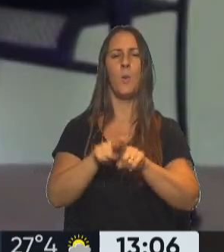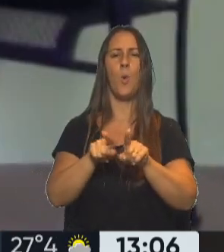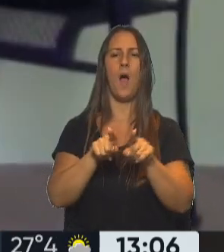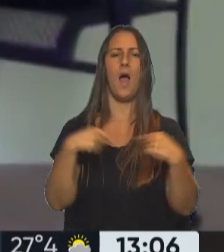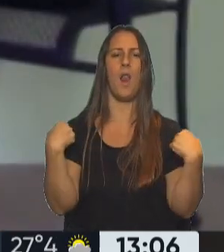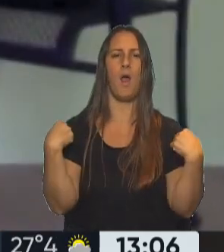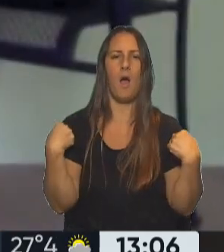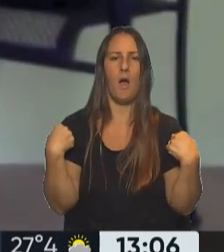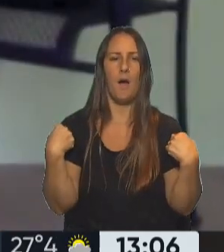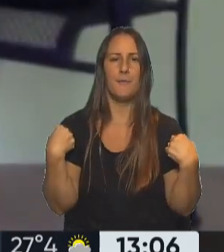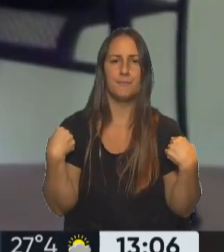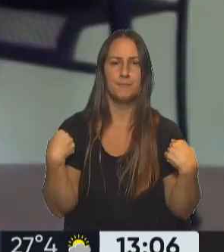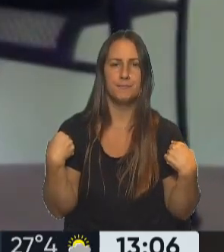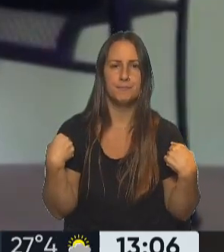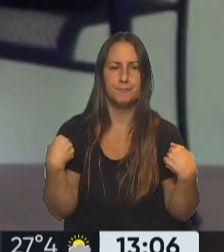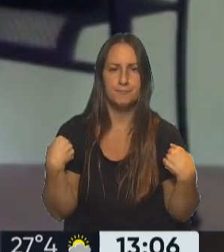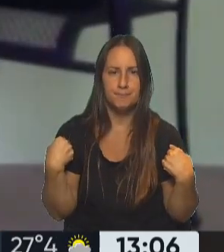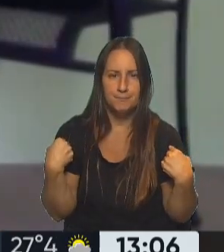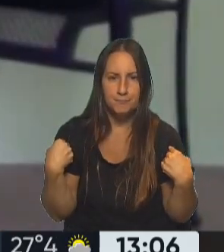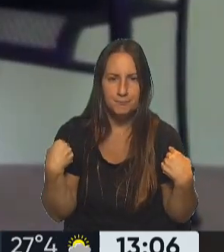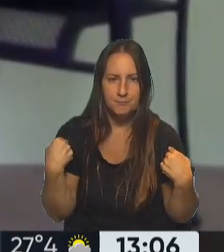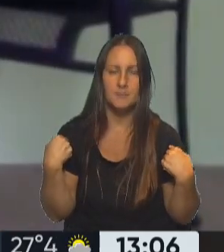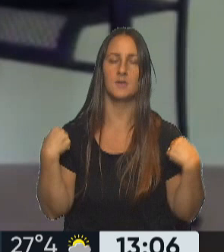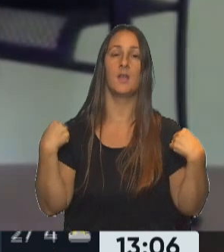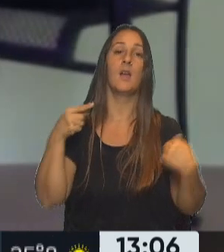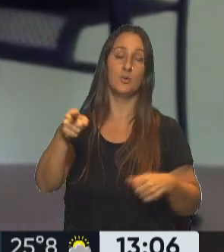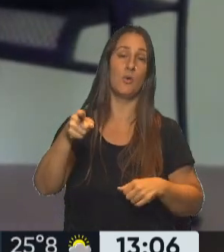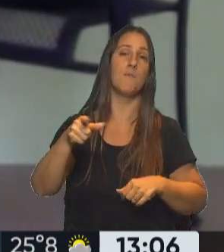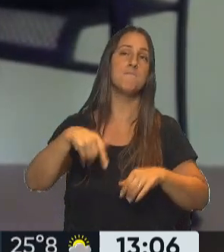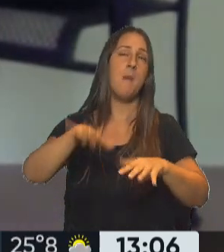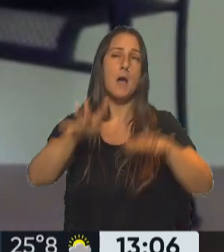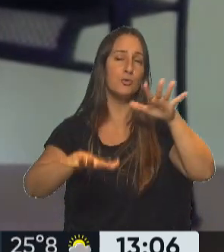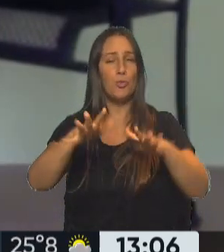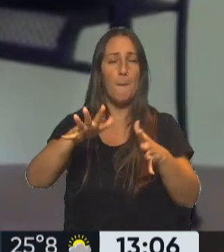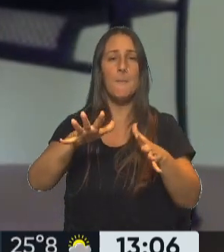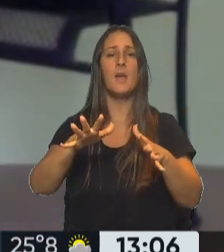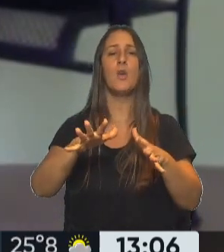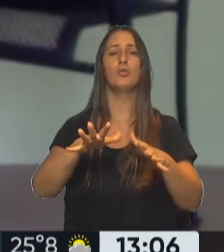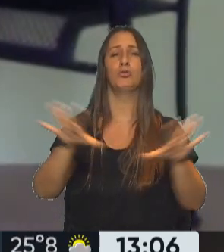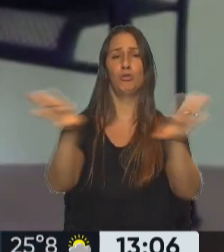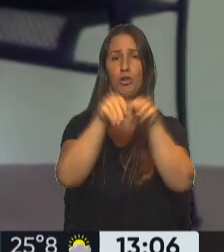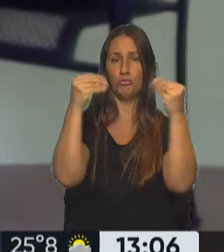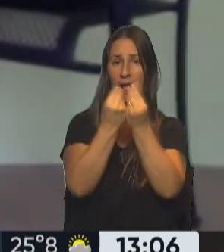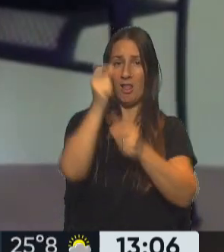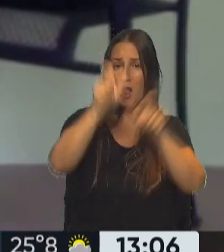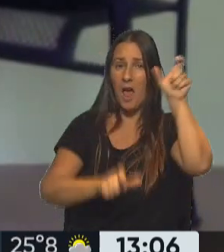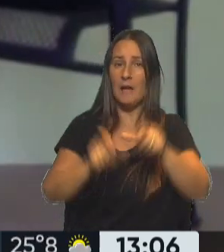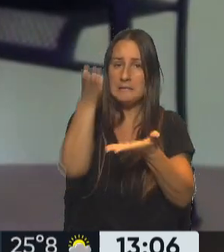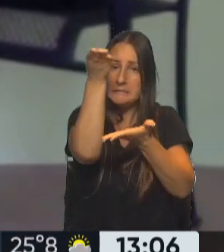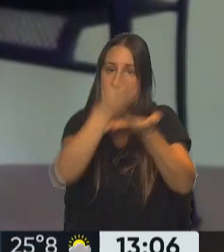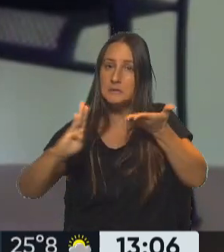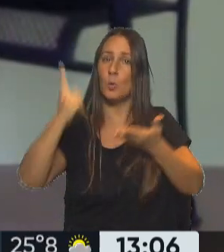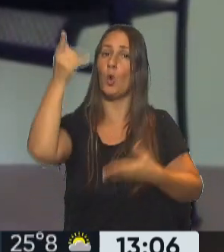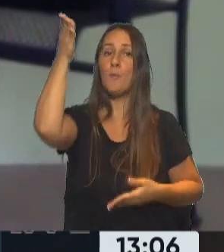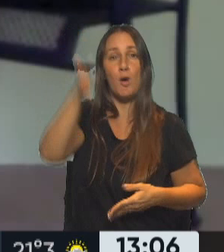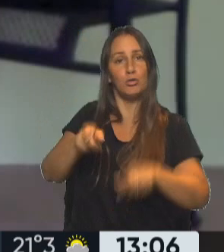ponerte en flexión, como si fueras un esquiador. Esto lo sufre aproximadamente el 1% de la